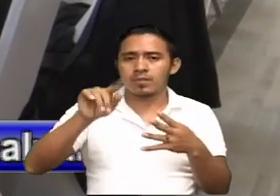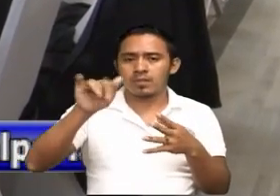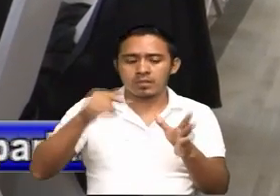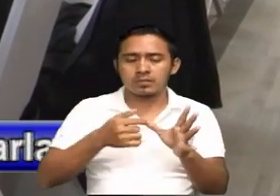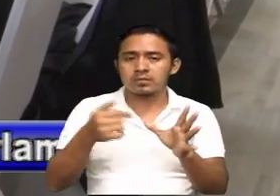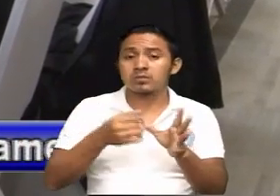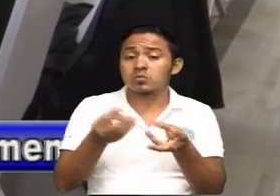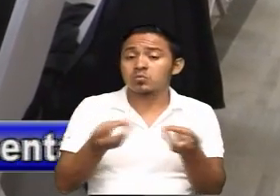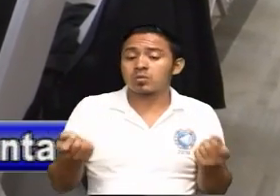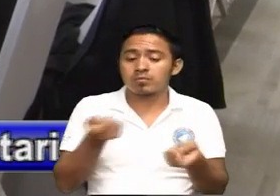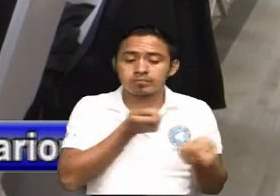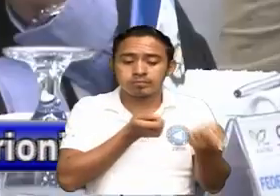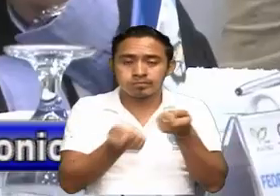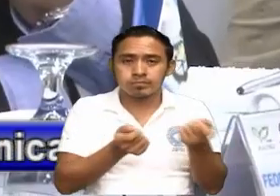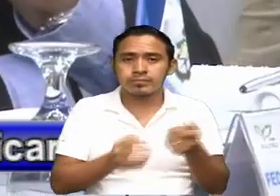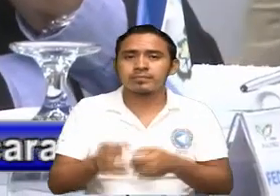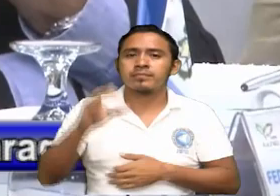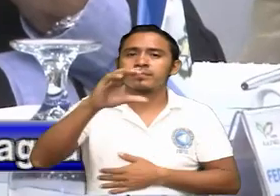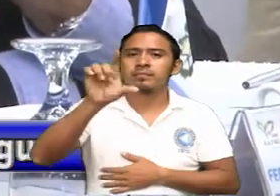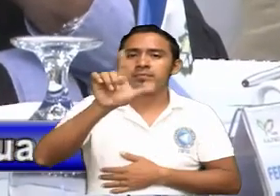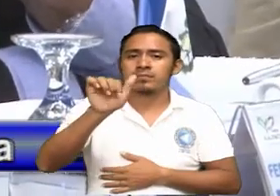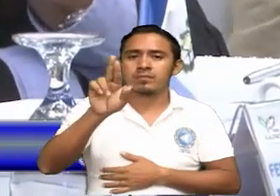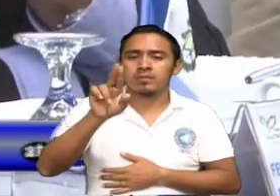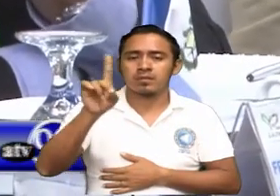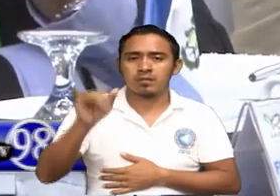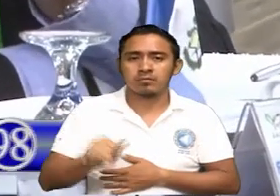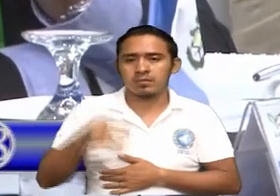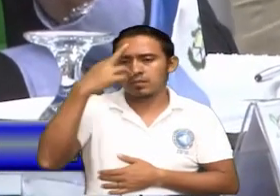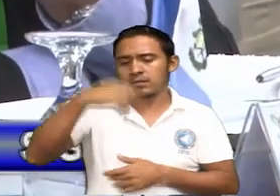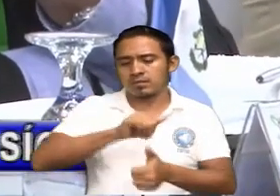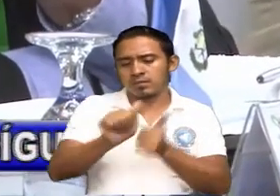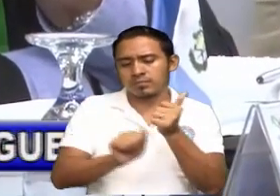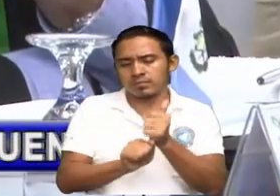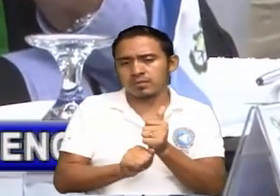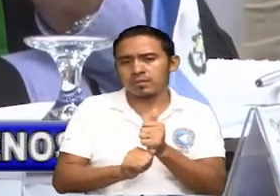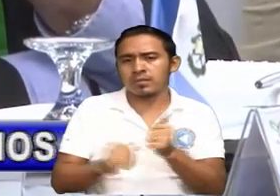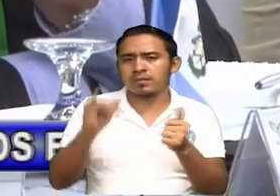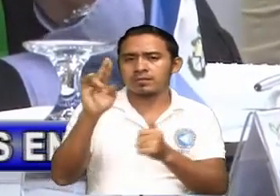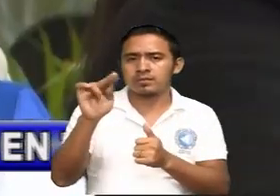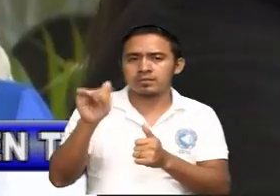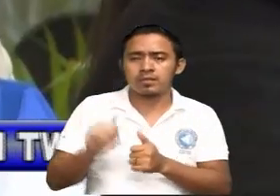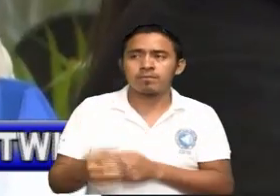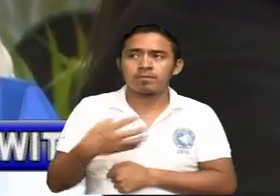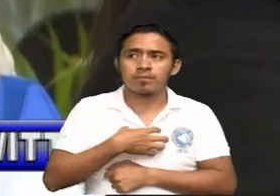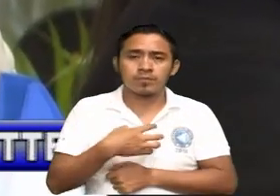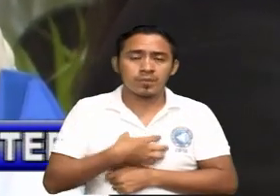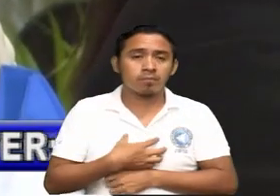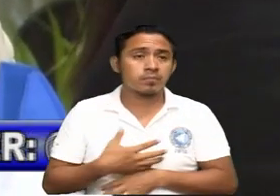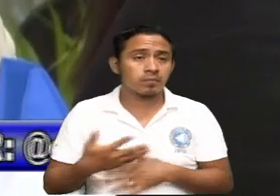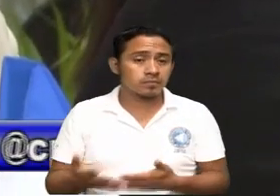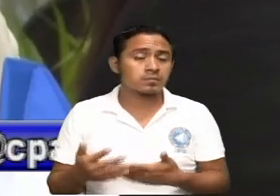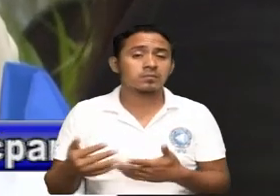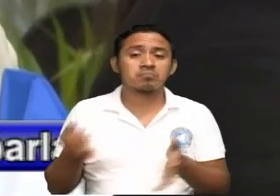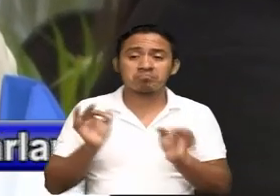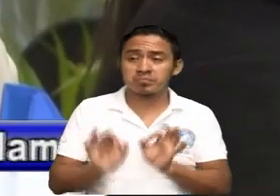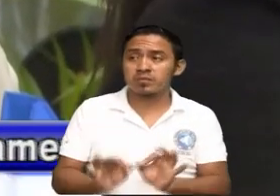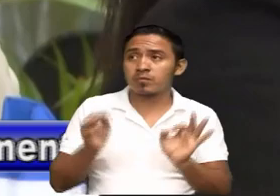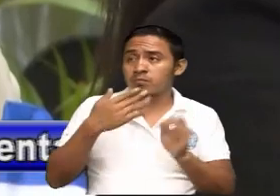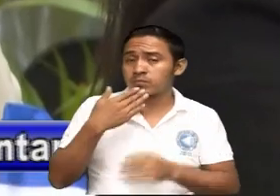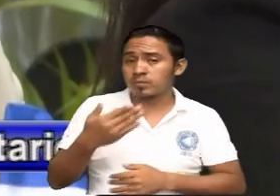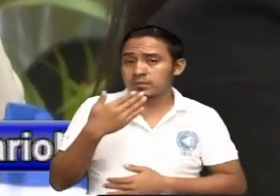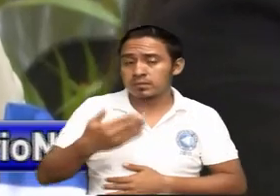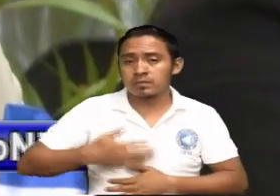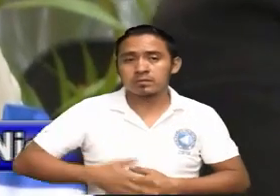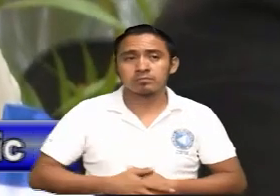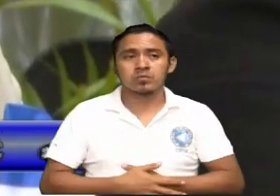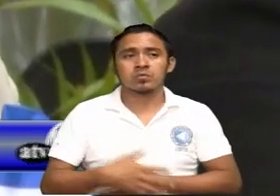de suelo. Claudia Cárdenas, codirectora del INTA, afirmó que la ejecución de estos proyectos ha sido exitosa debido al